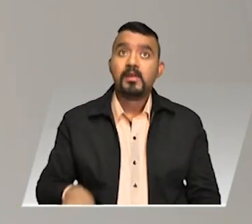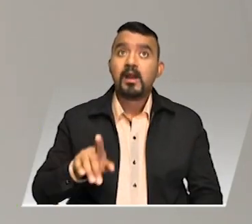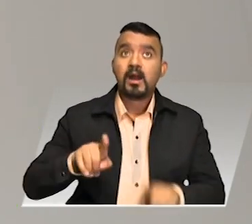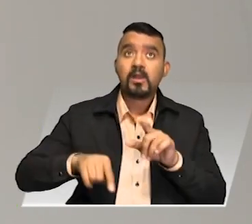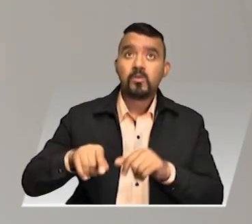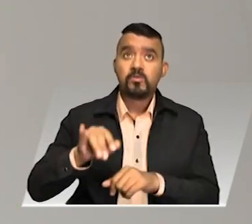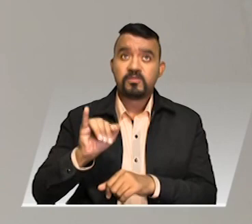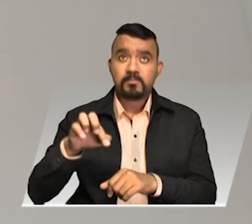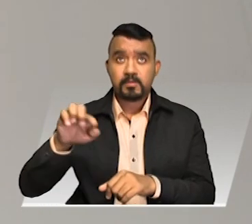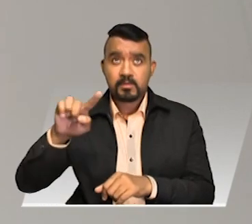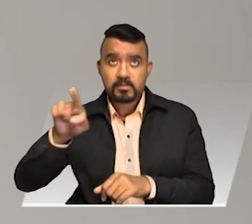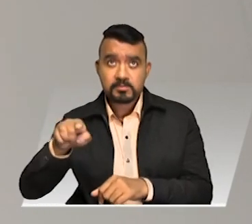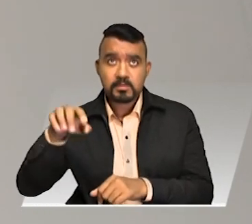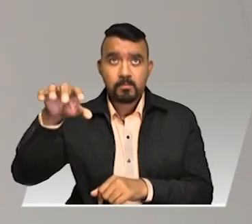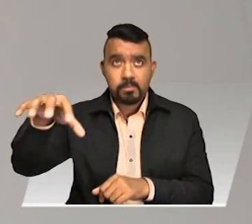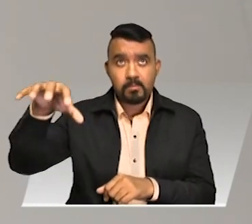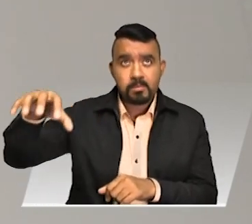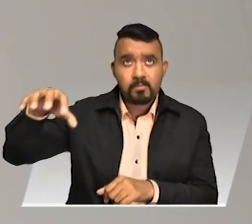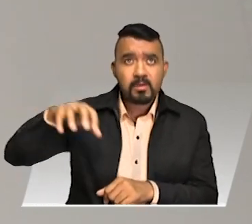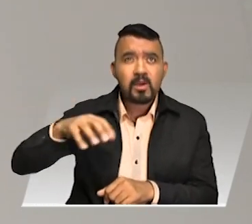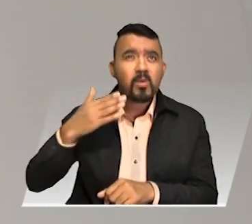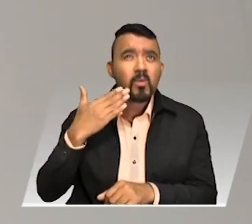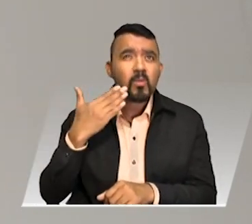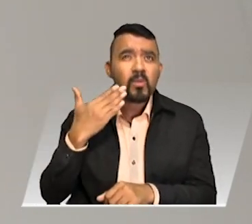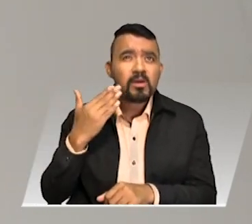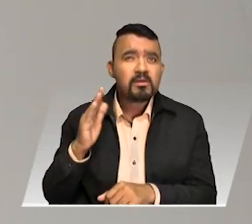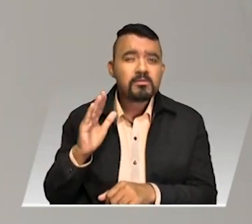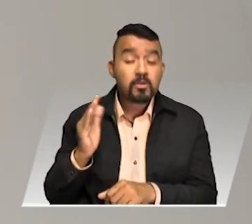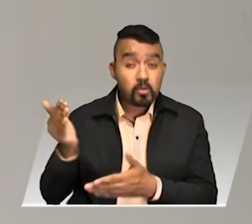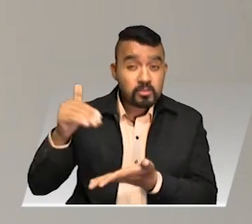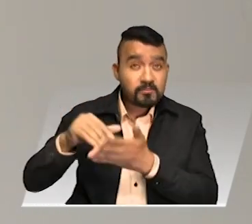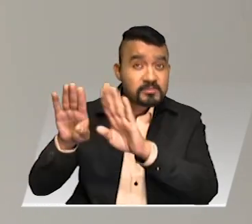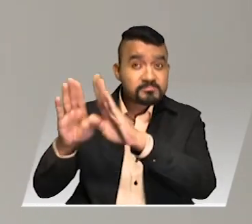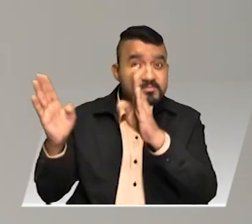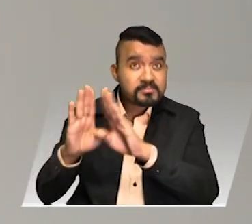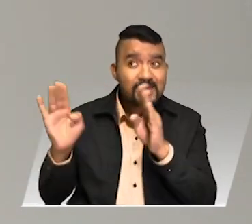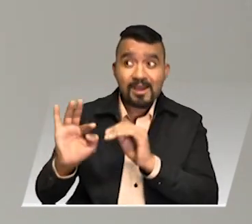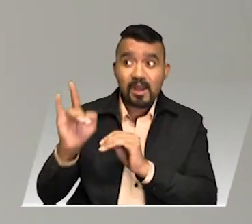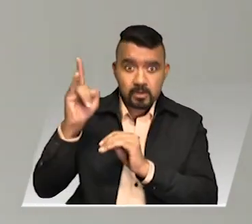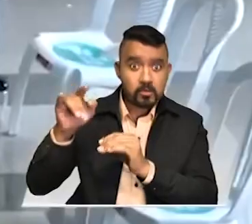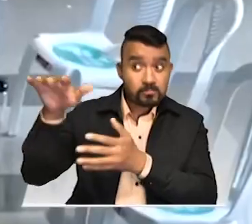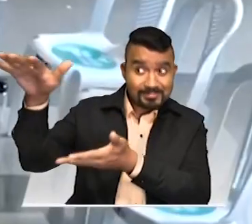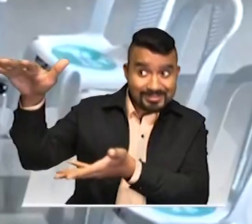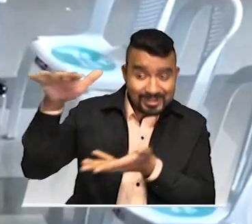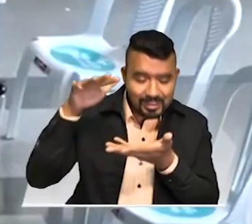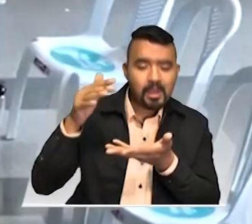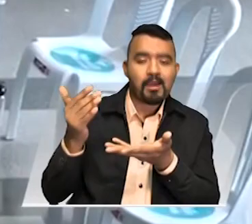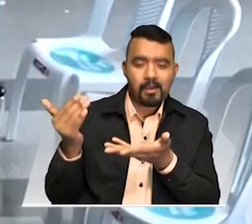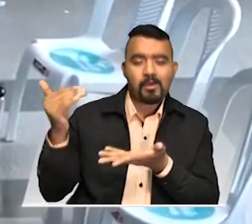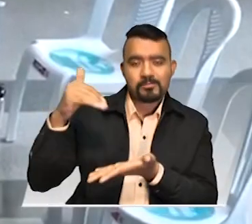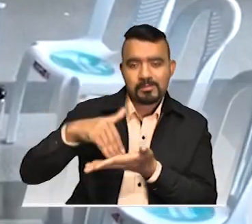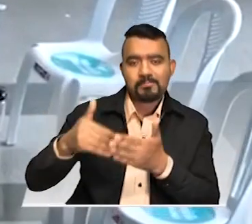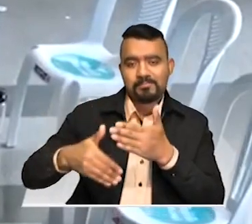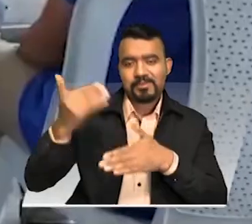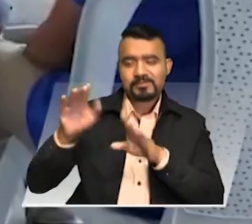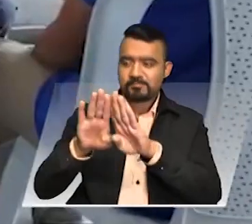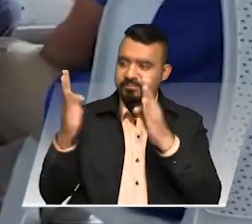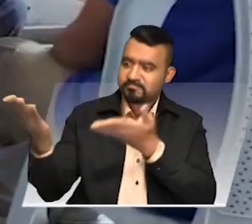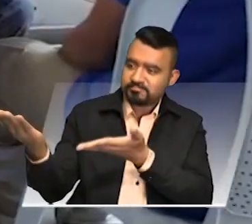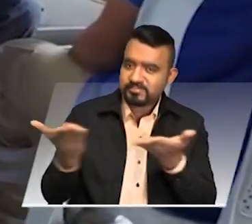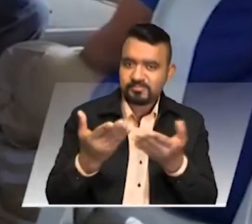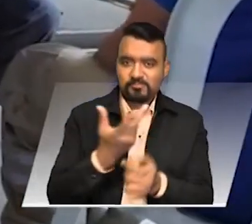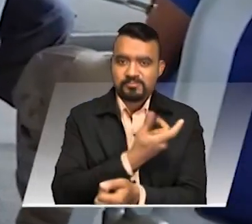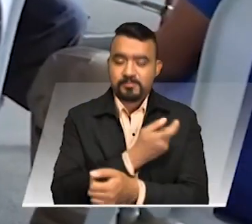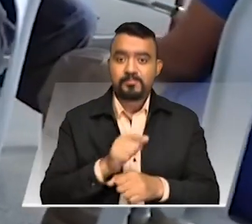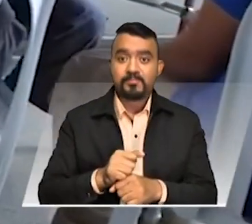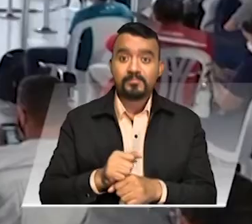IPS volverán a vacunar en el momento que recibamos las vacunas de los biológicos desde el Ministerio. Caldas cerró un punto de vacunación por